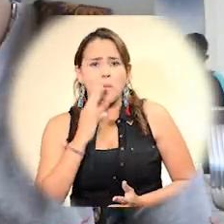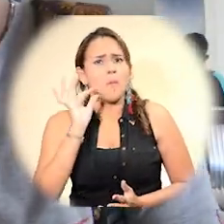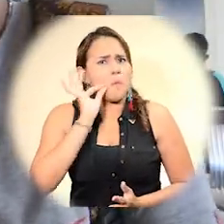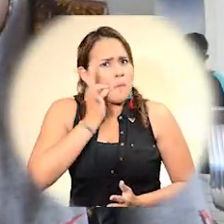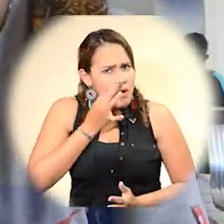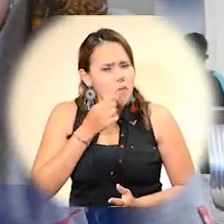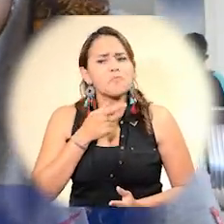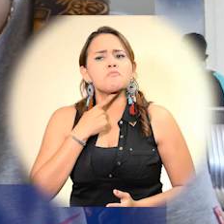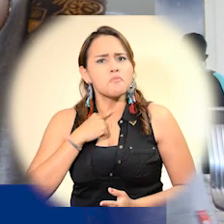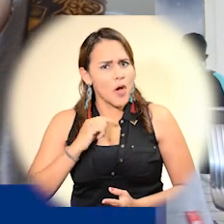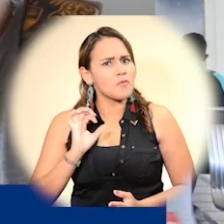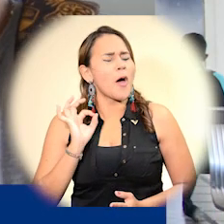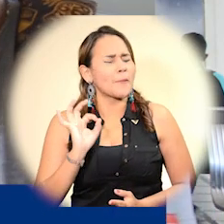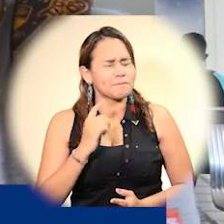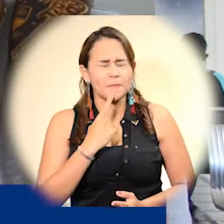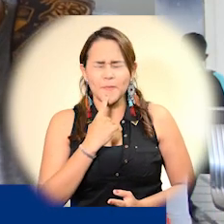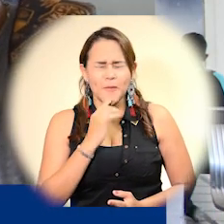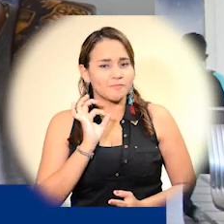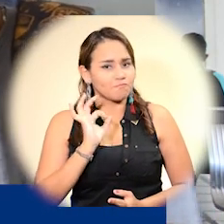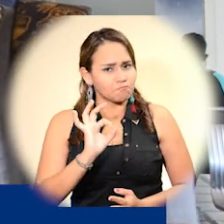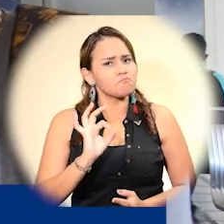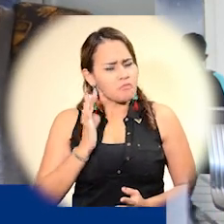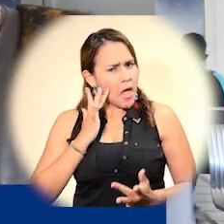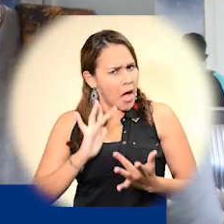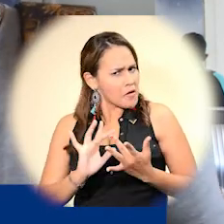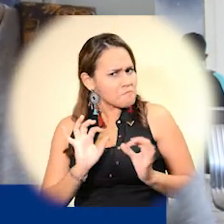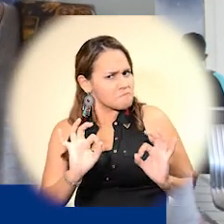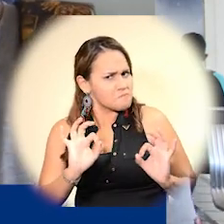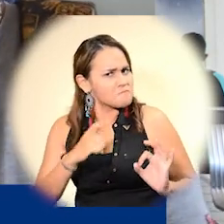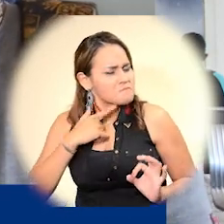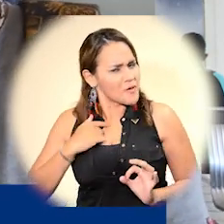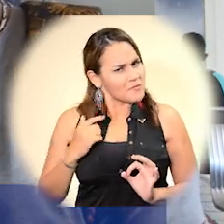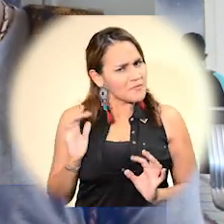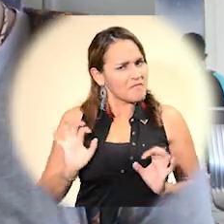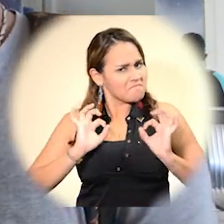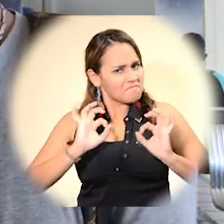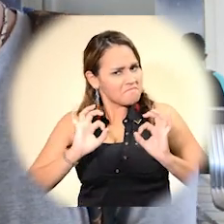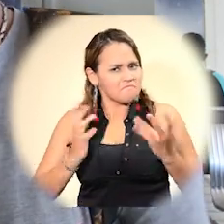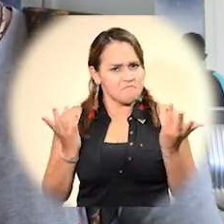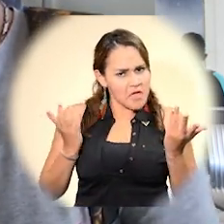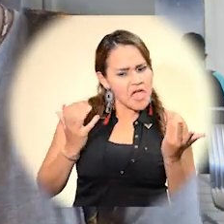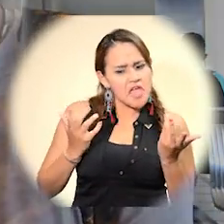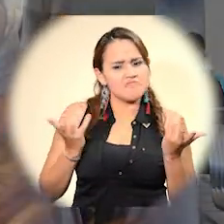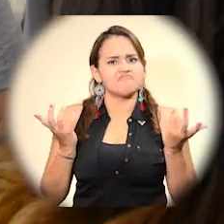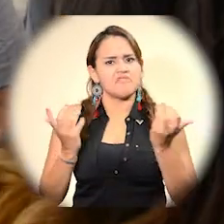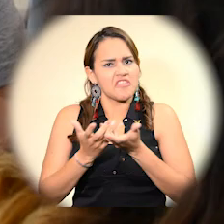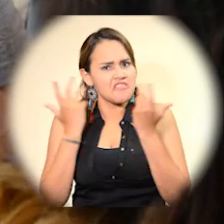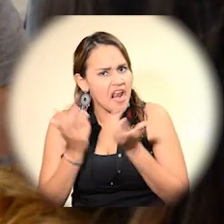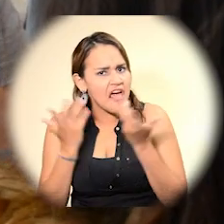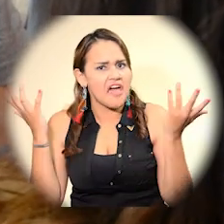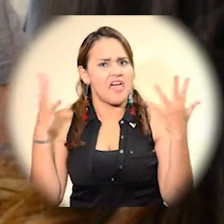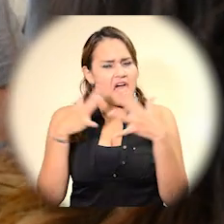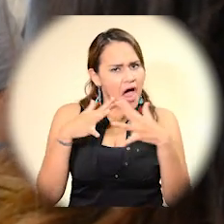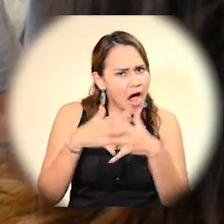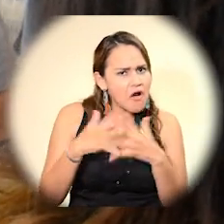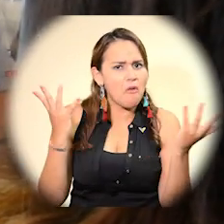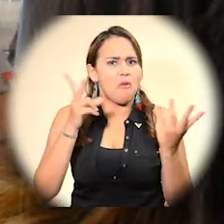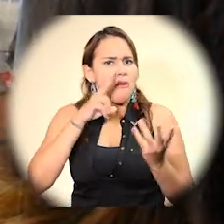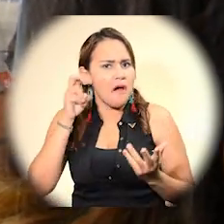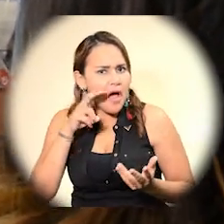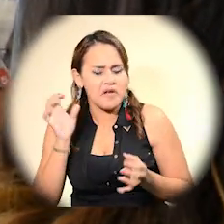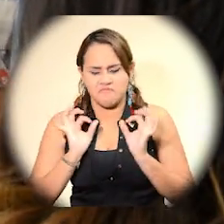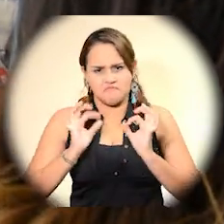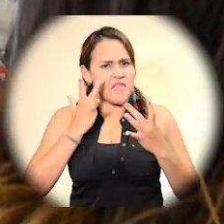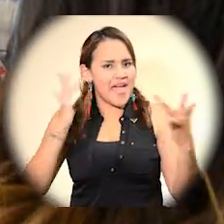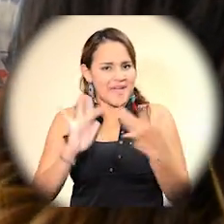estaba bastante rico, o sea, era nutritivo, era balanceado, ¿sí me entiendes? Es como que tiene su ensaladita, tiene sus porciones de arroz, tiene su